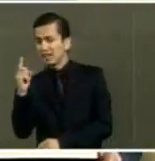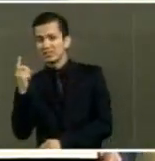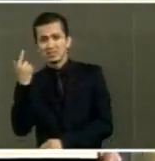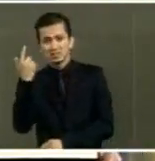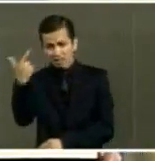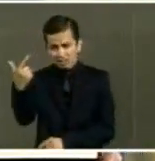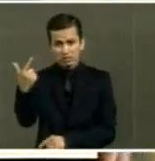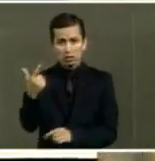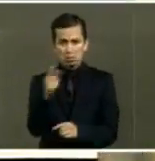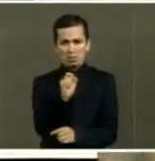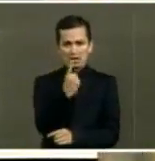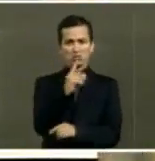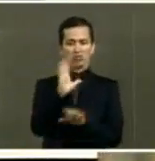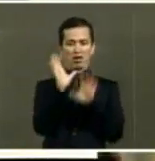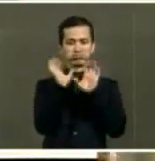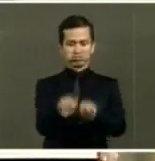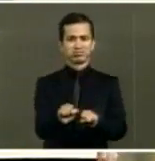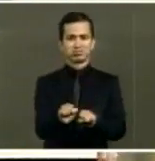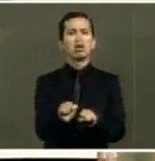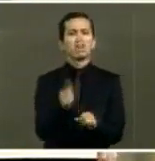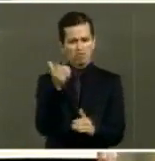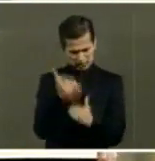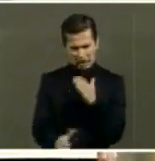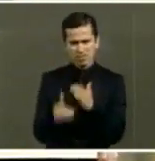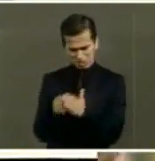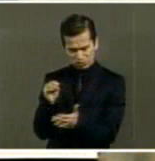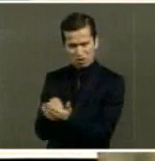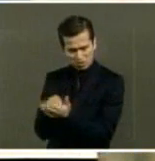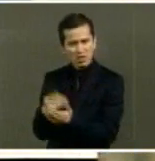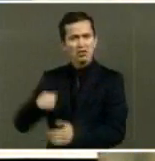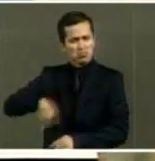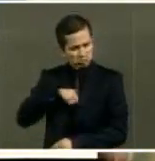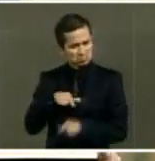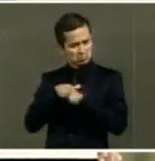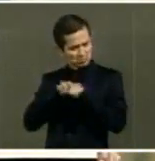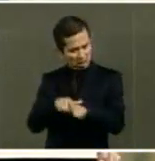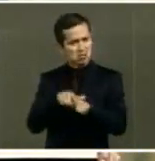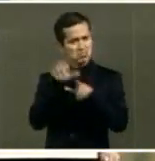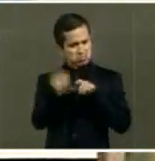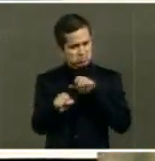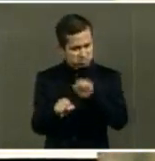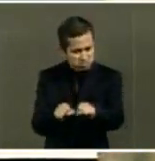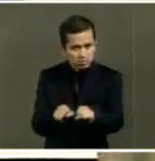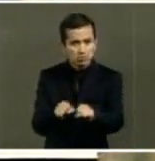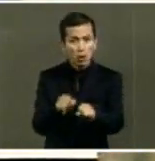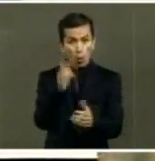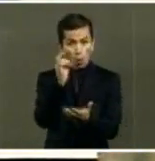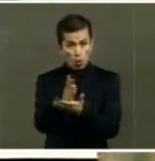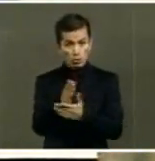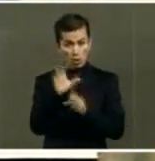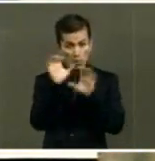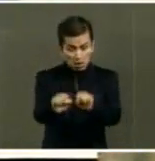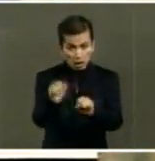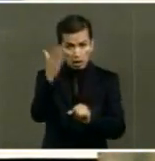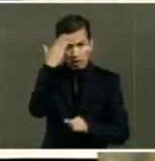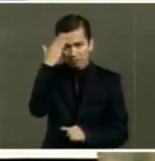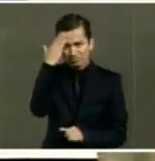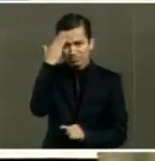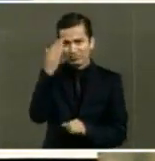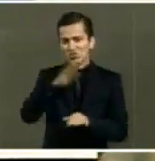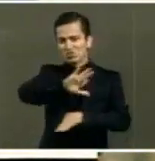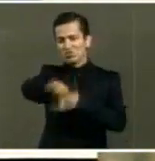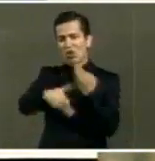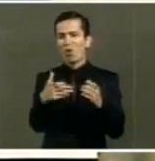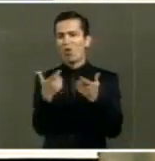que operaban en México, y vamos por el resto de ellos. Y no se trata solo de los líderes, sino de toda su estructura. Y